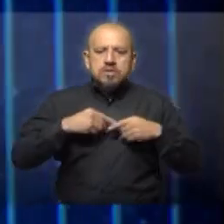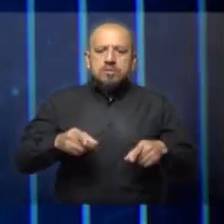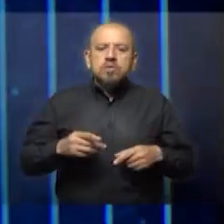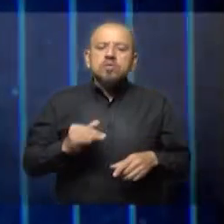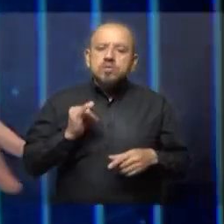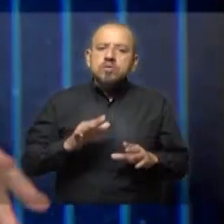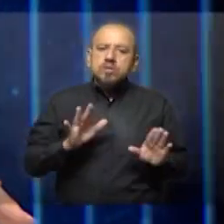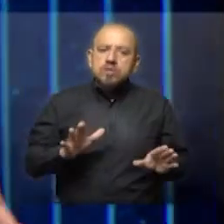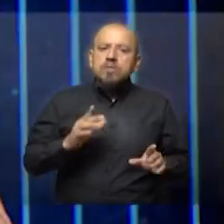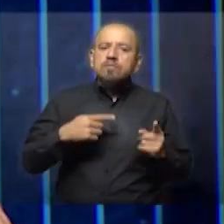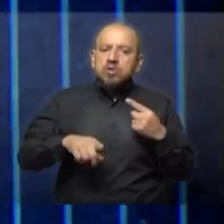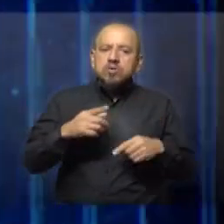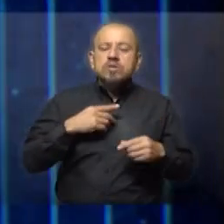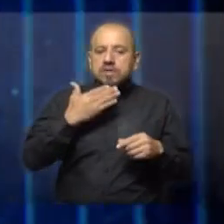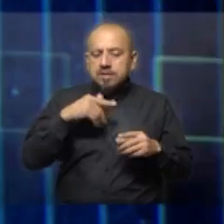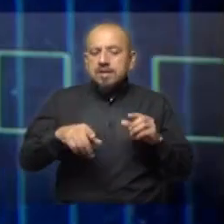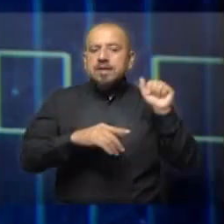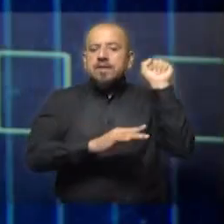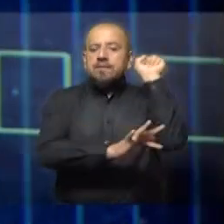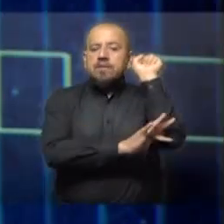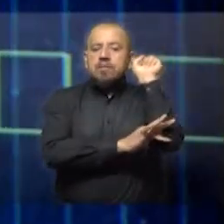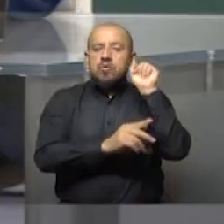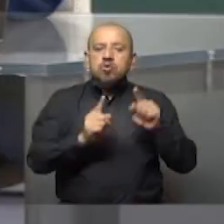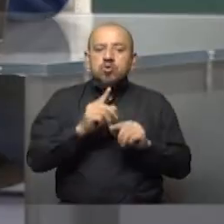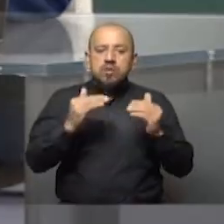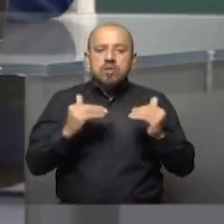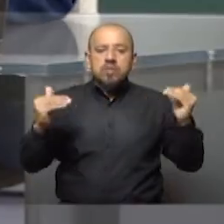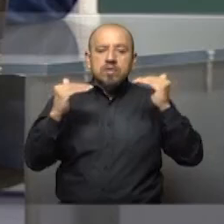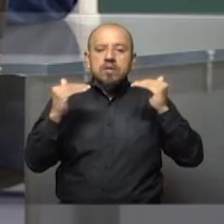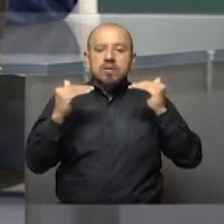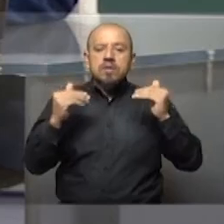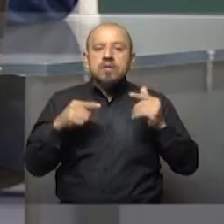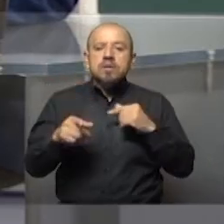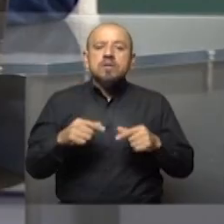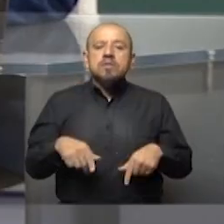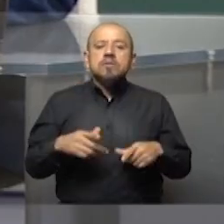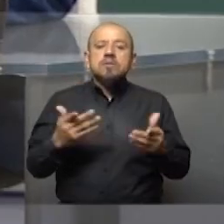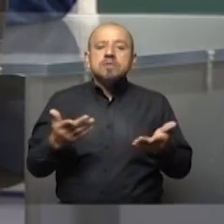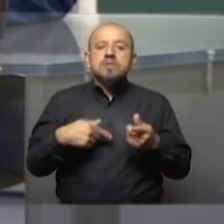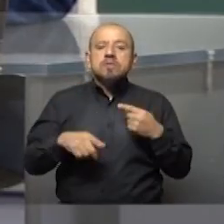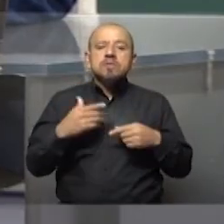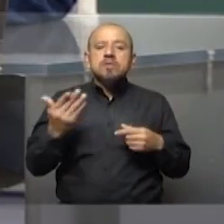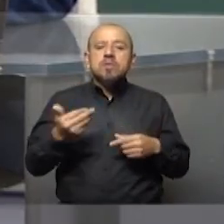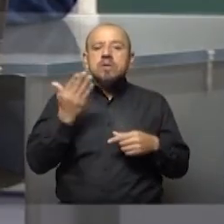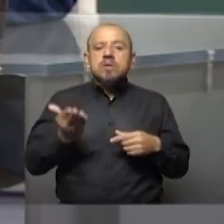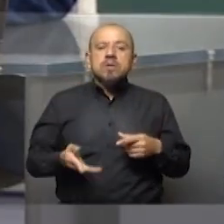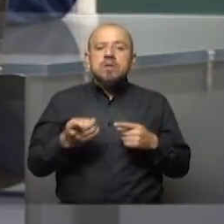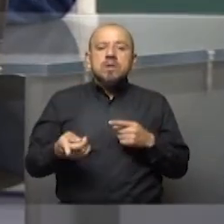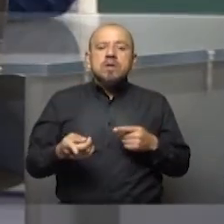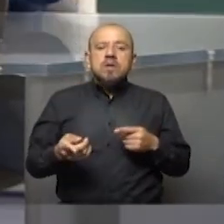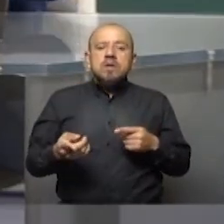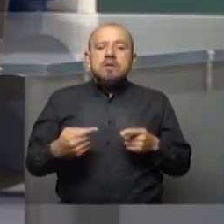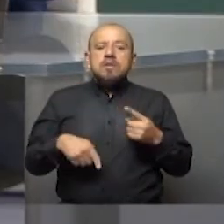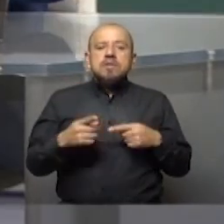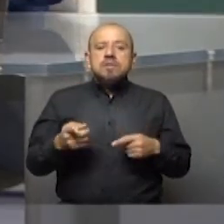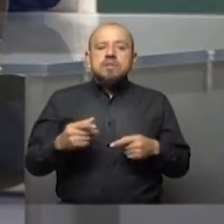etiqueta siempre que se entienda a este feminismo y no feminismo de la igualdad en estos programas era una actitud que el solía tener frente a